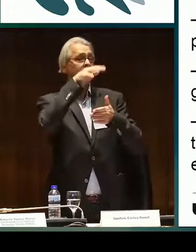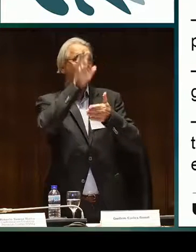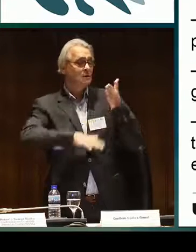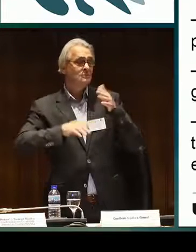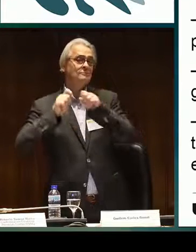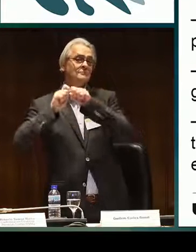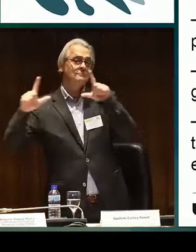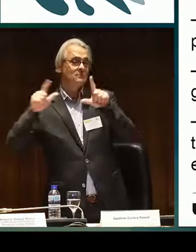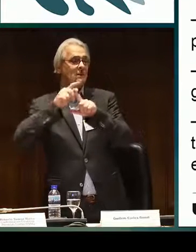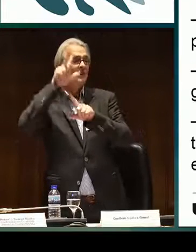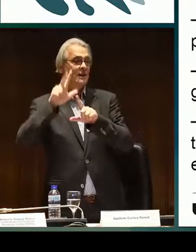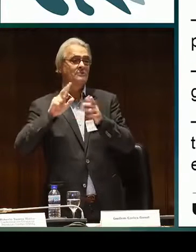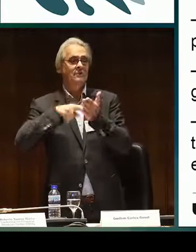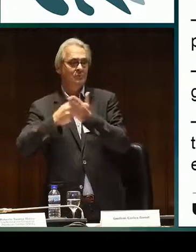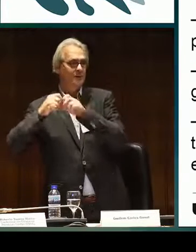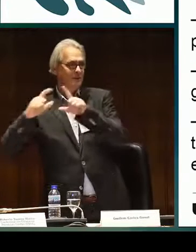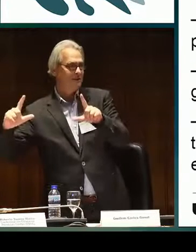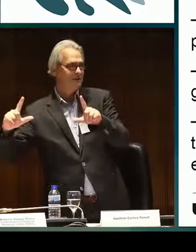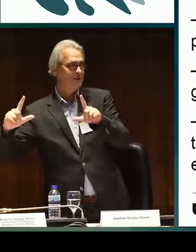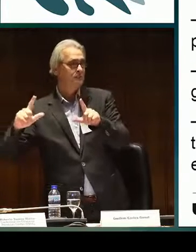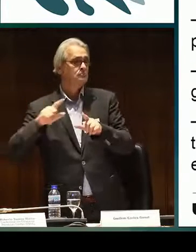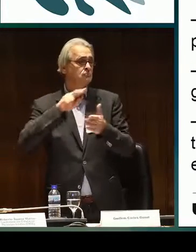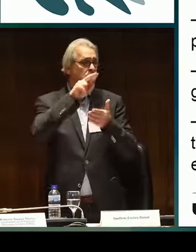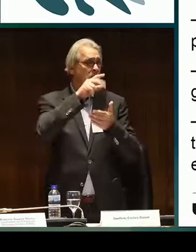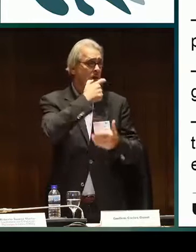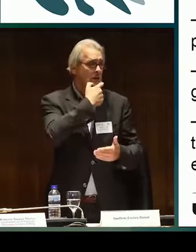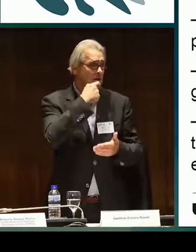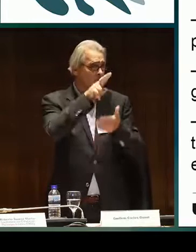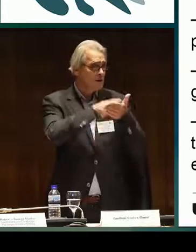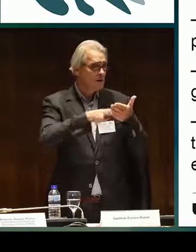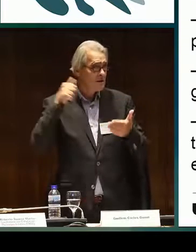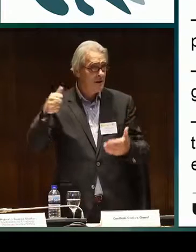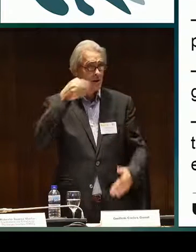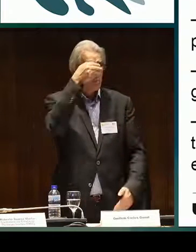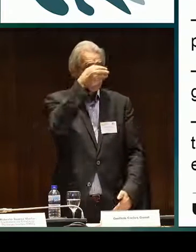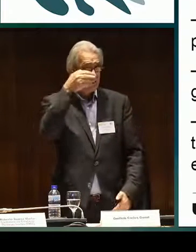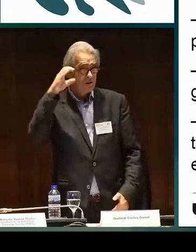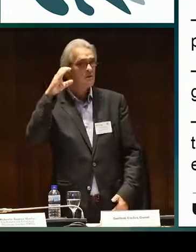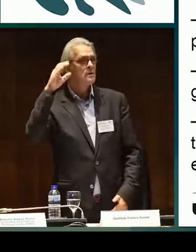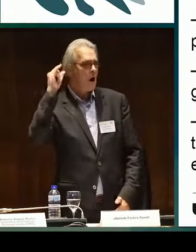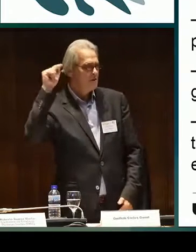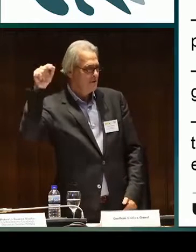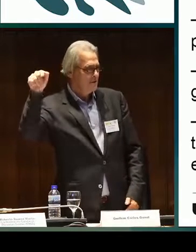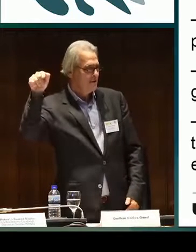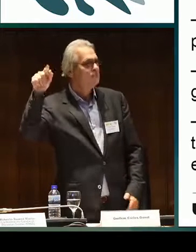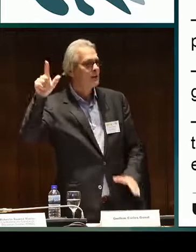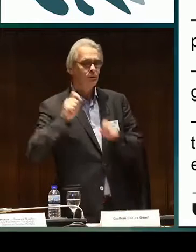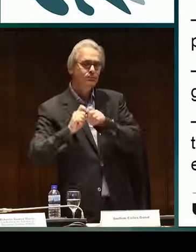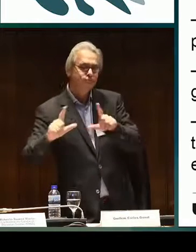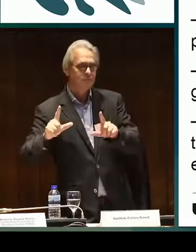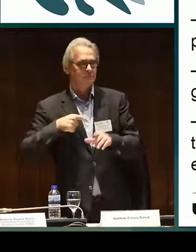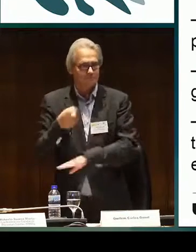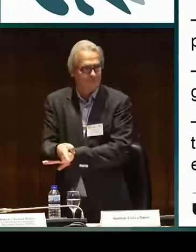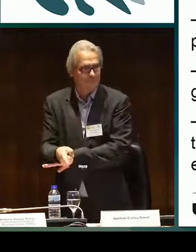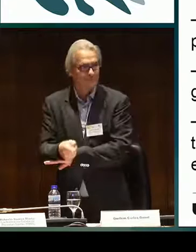Incluso aquí, en la primera, en las públicas, en TV3, en las autonómicas, en la